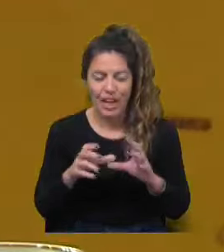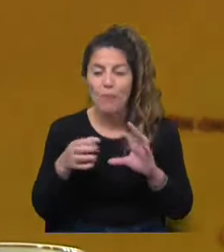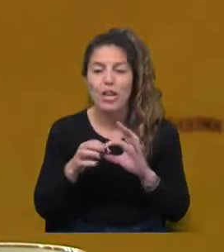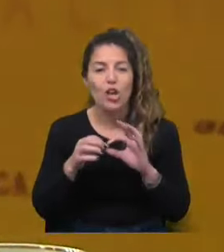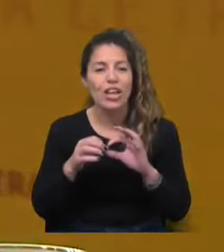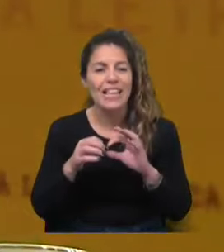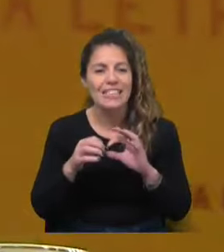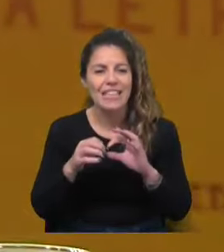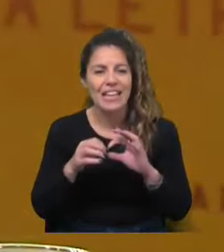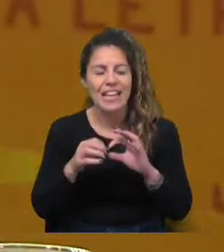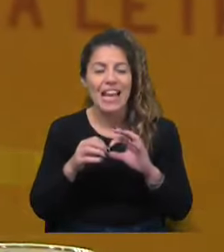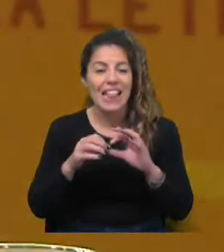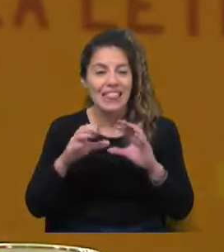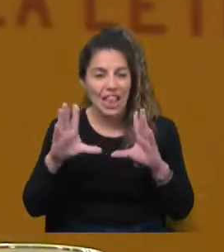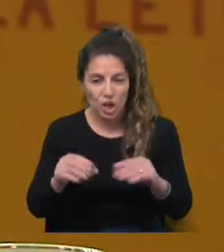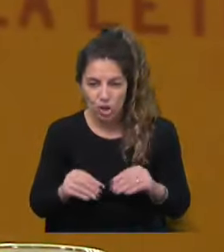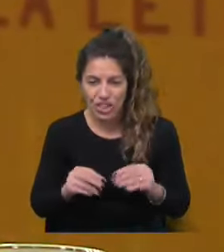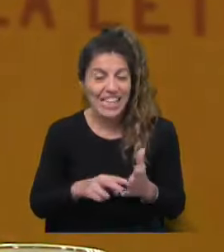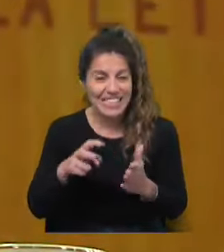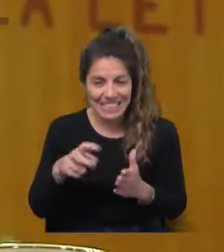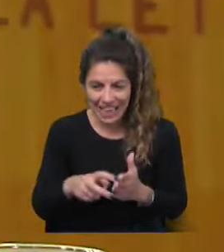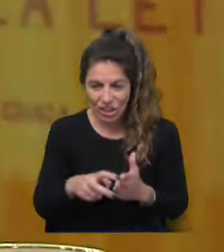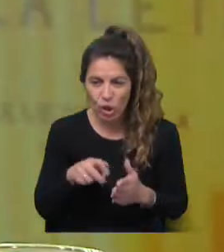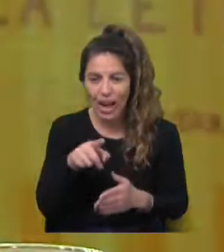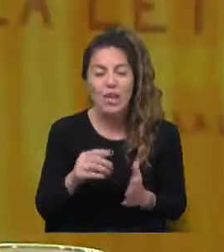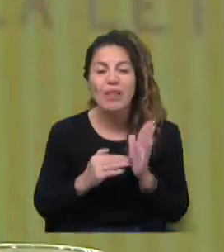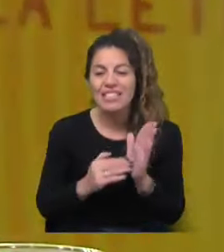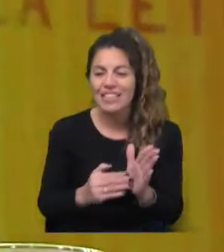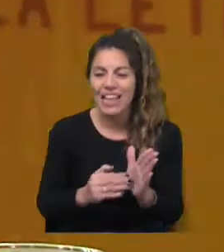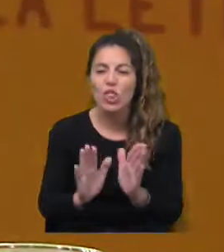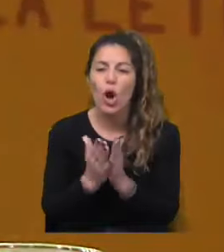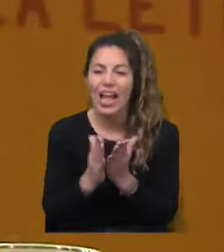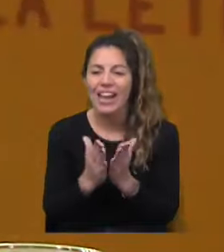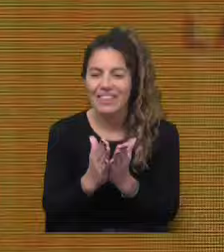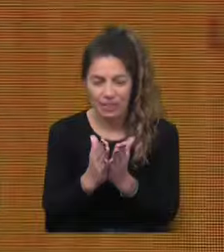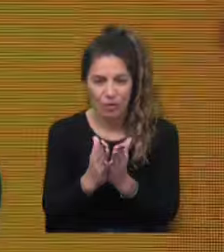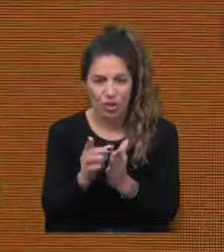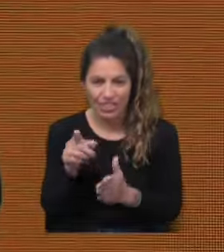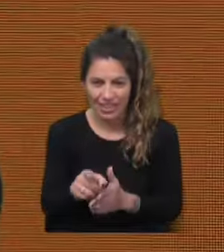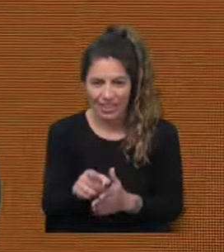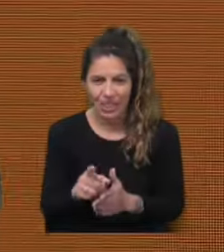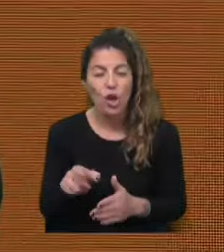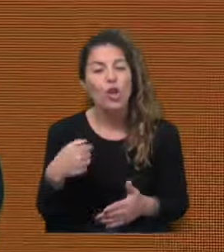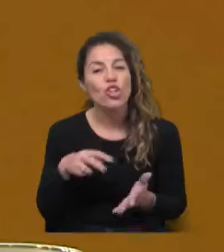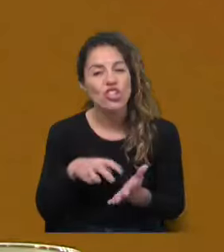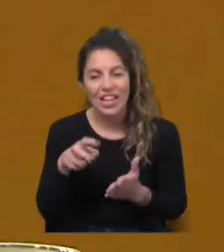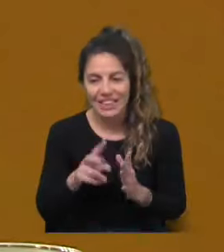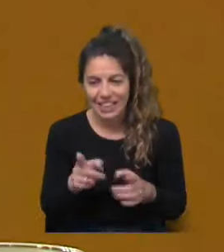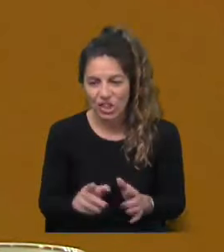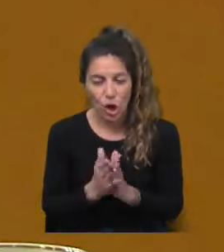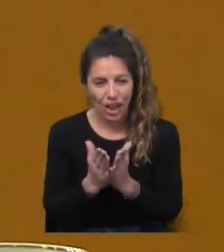mercado 18 de julio en Salto, mi tierra natal. Vamos a estar presentando el libro... Del amigo Hugo también, otro salteño. Exacto, el